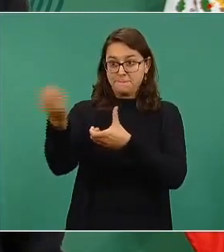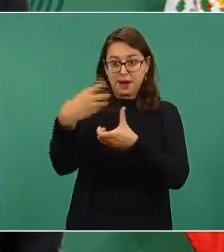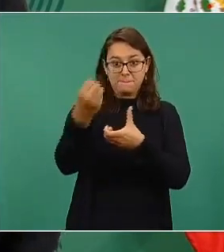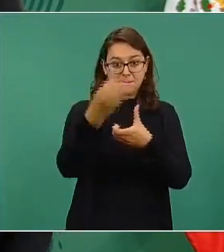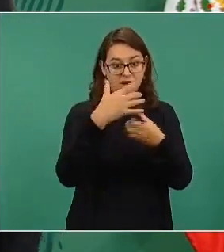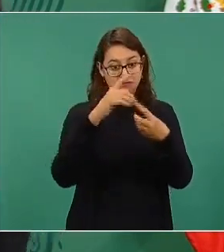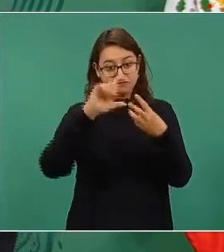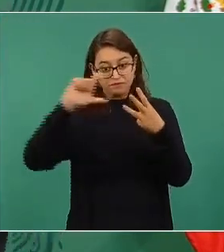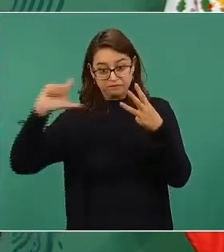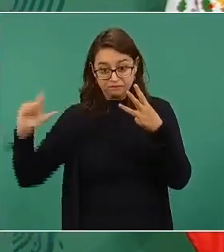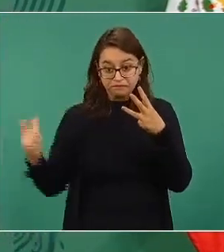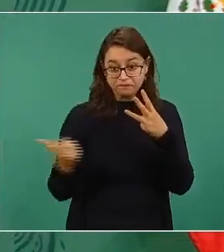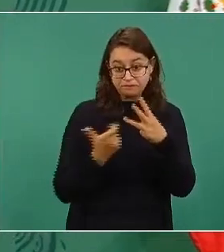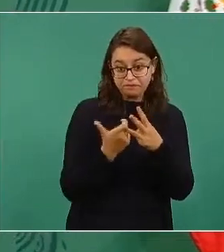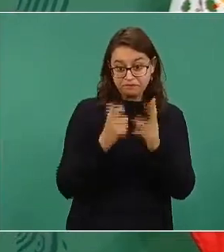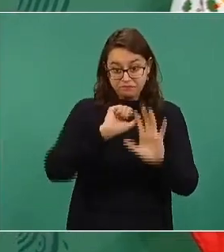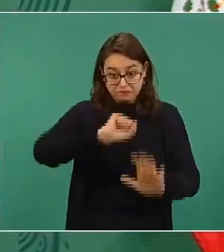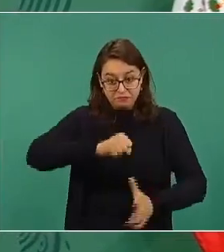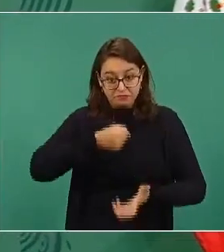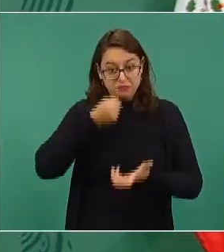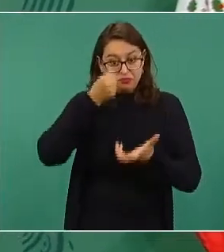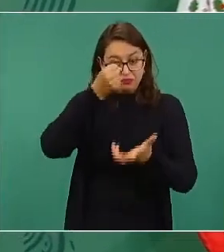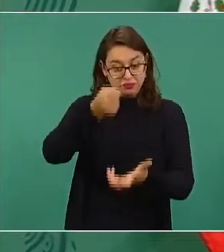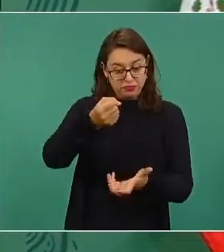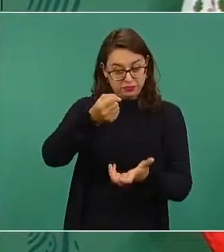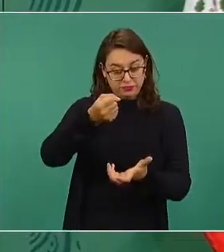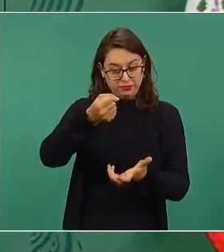A nosotros nos correspondería